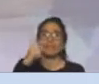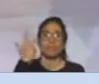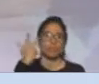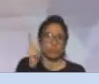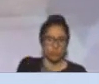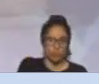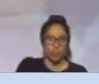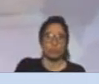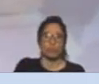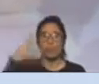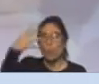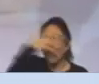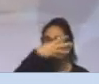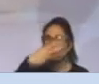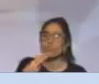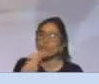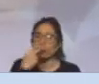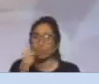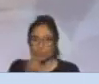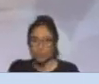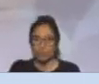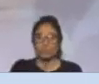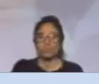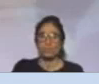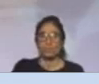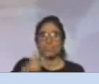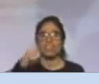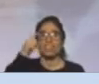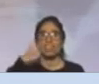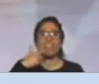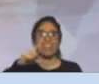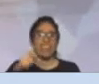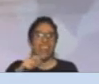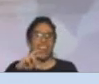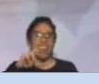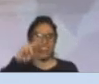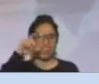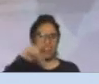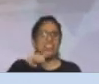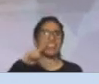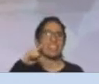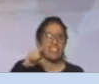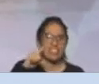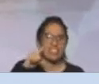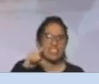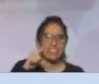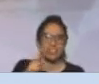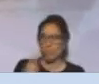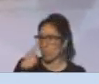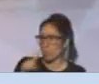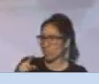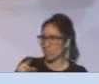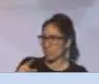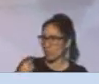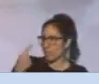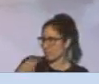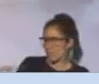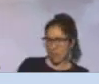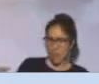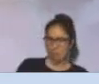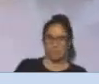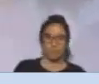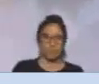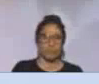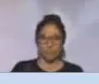Patricia Bullrich, Juárez Carietti. Esto es los últimos 7 días y se actualiza cada 6 minutos. Vamos a ver las